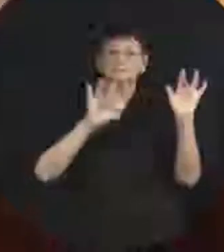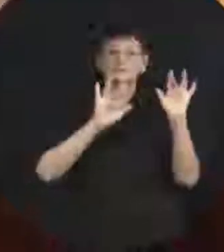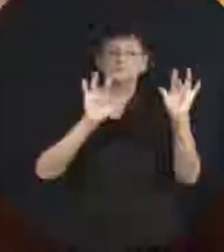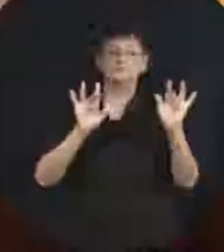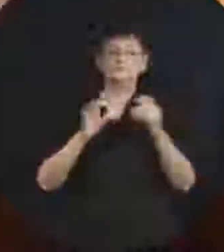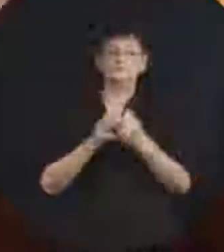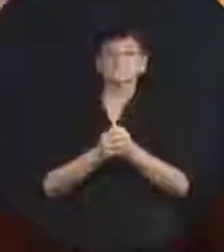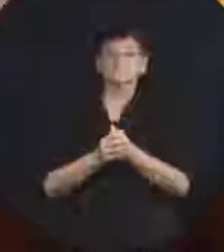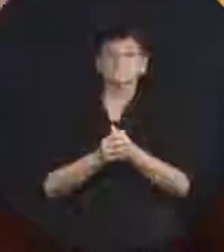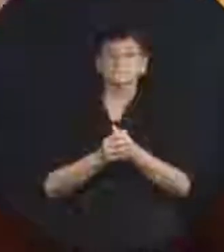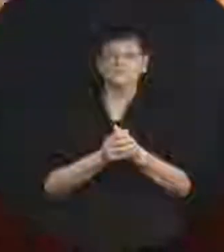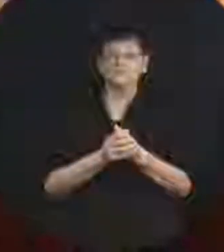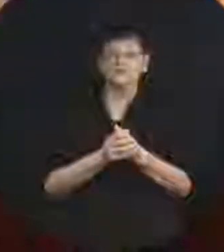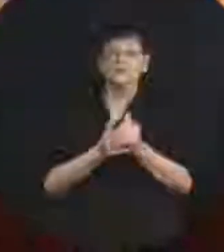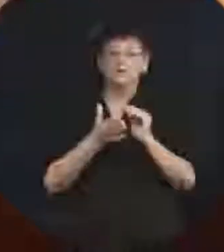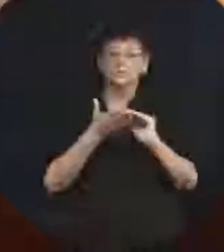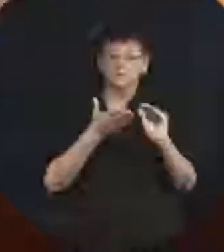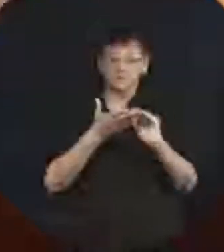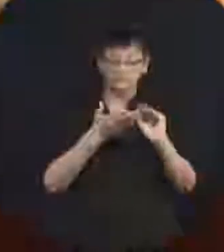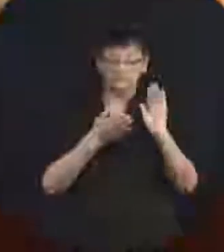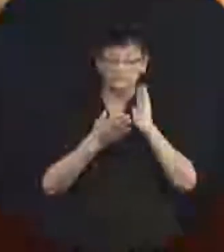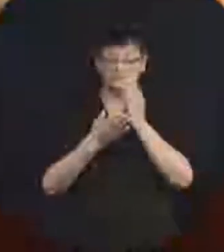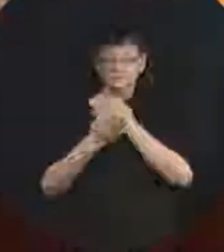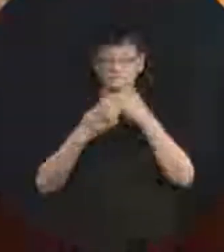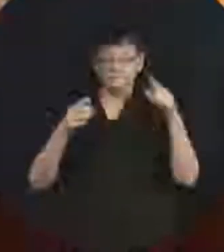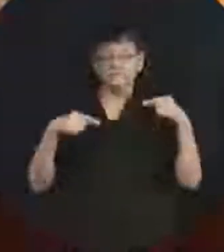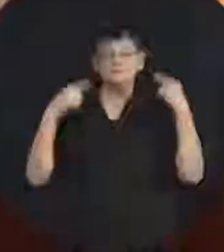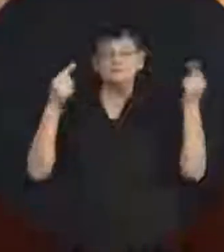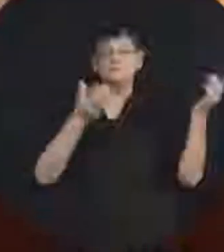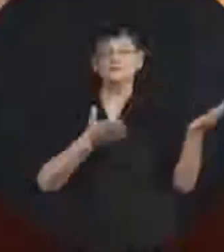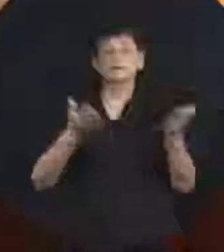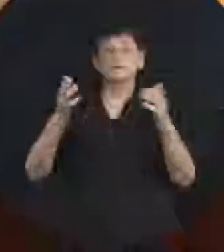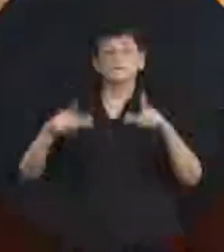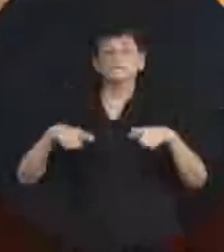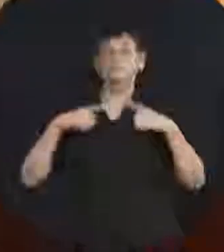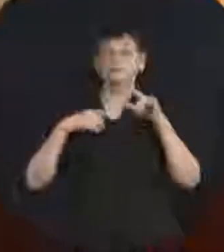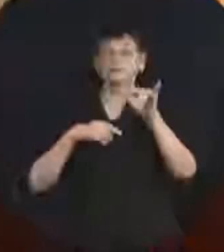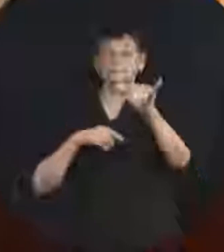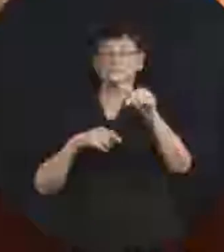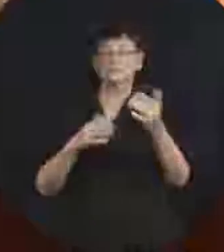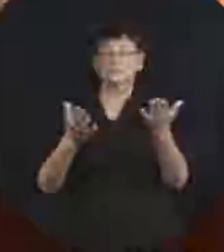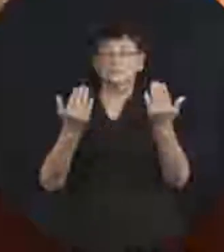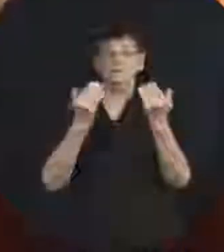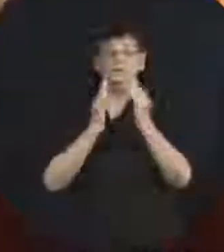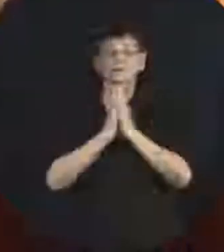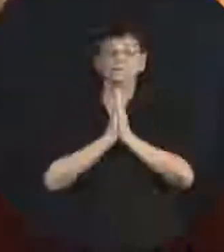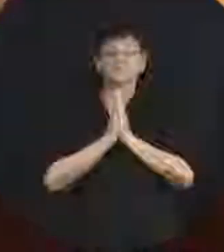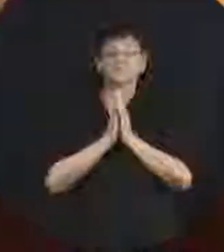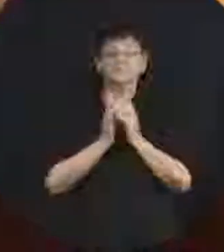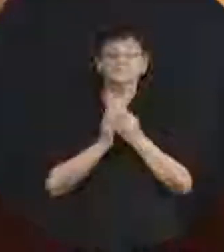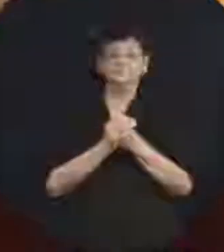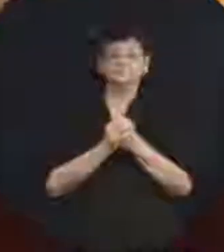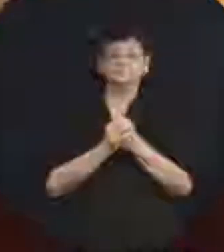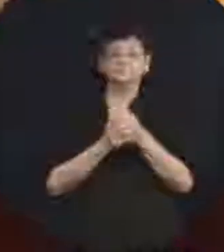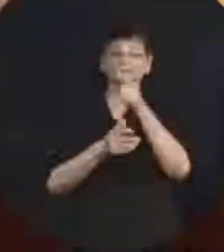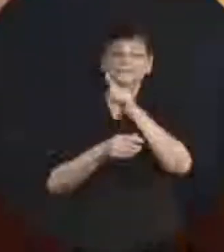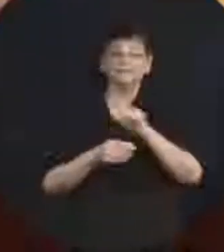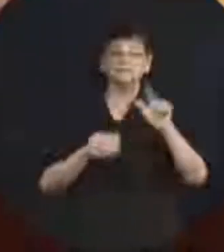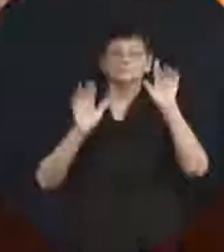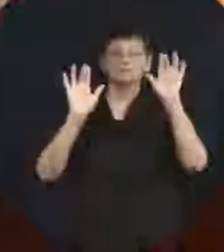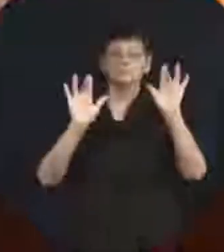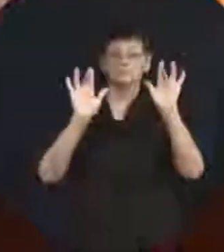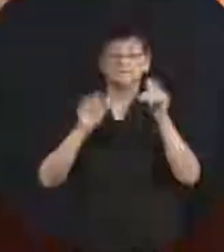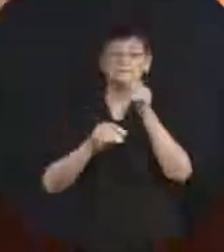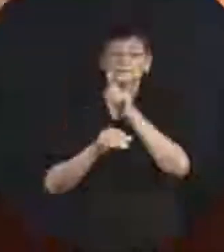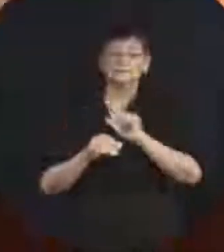misericordia de nosotros, perdone nuestros pecados y nos lleve a la vida eterna. Amén. Señor,